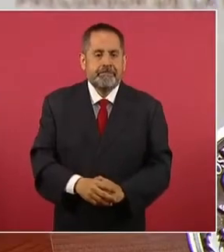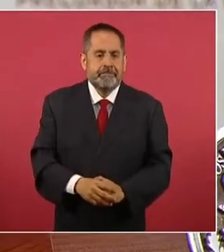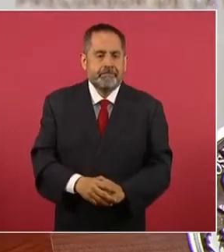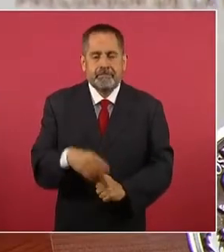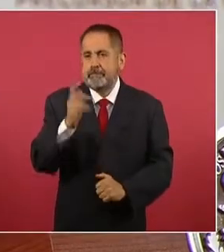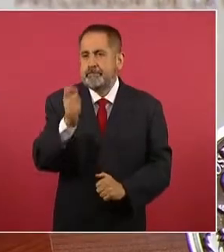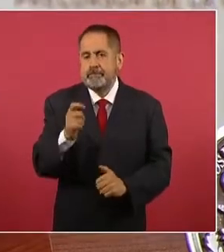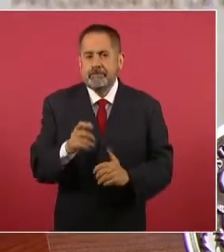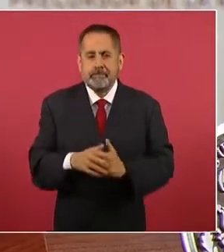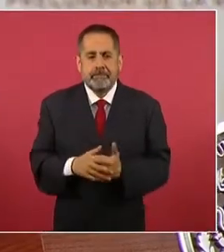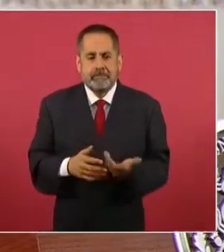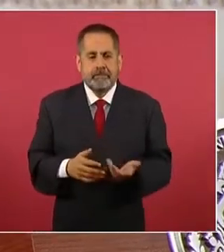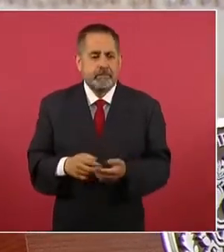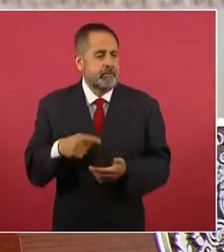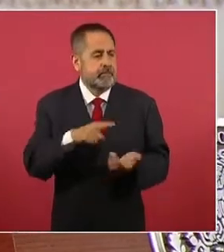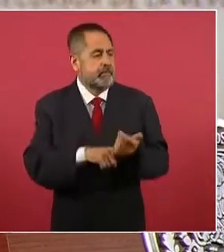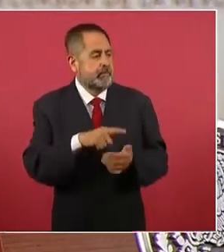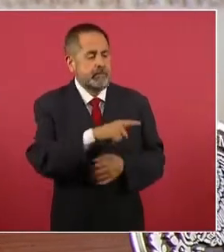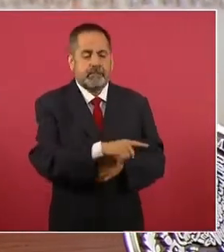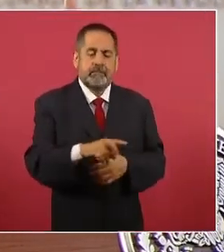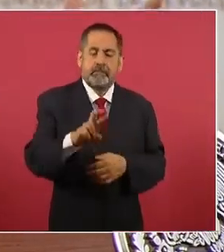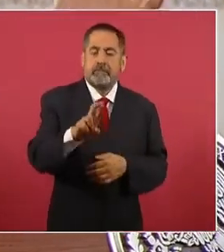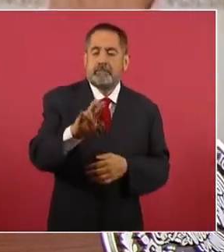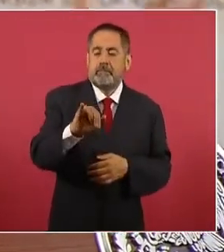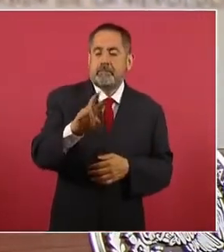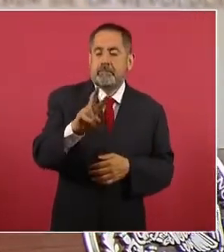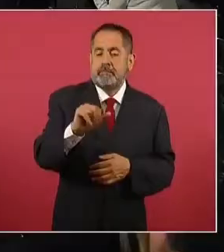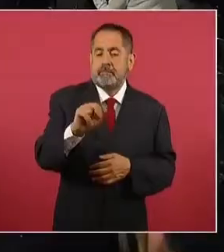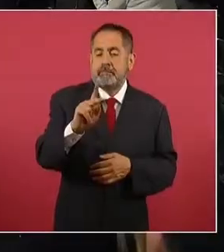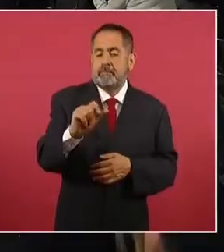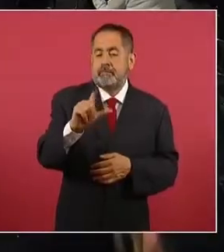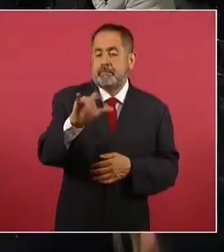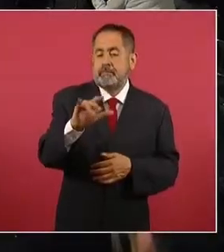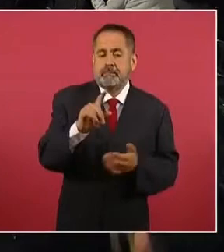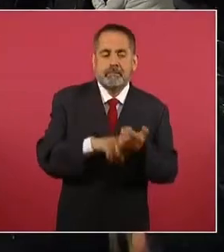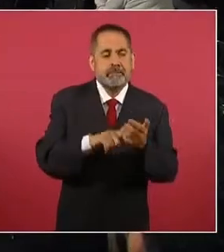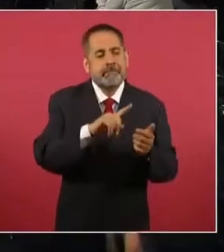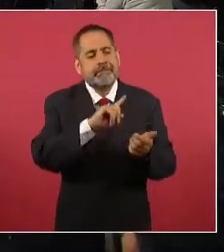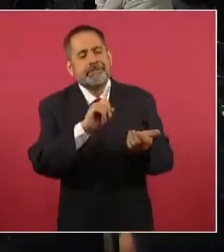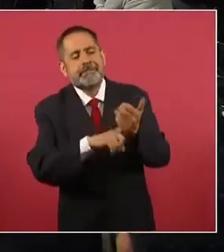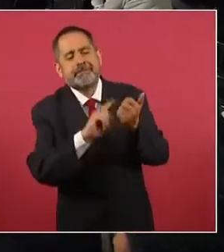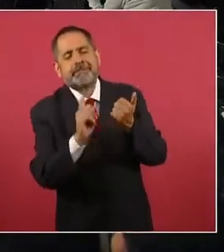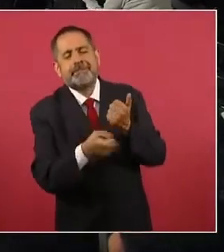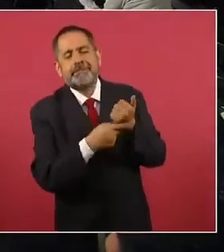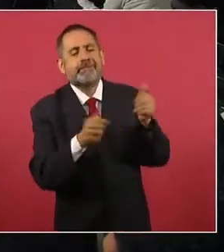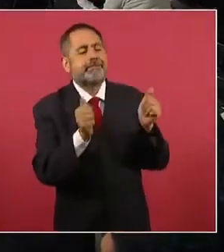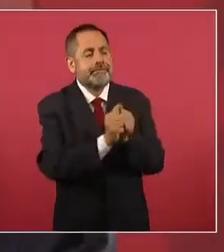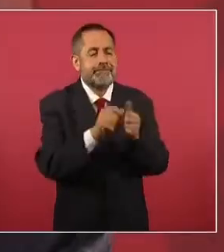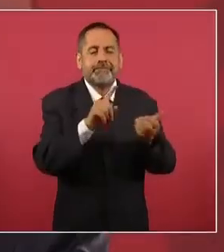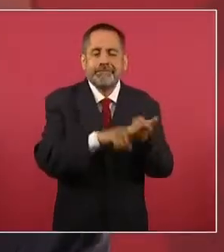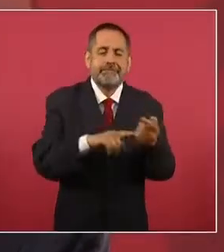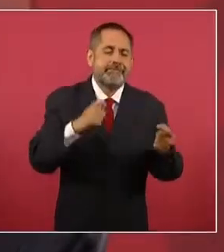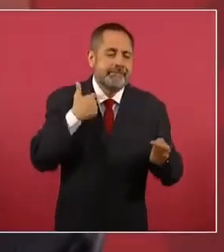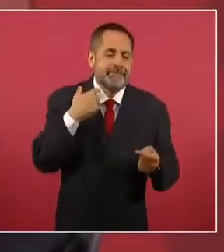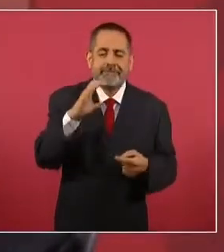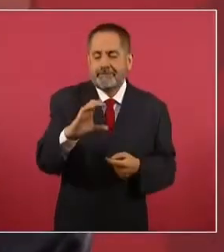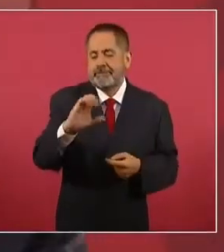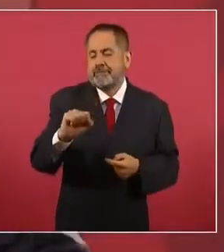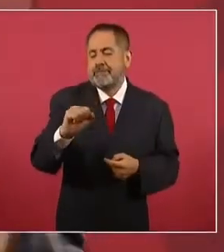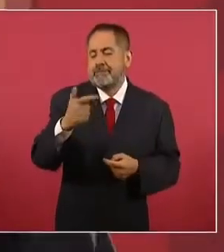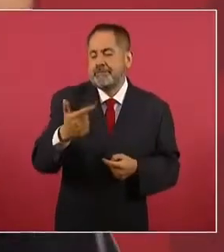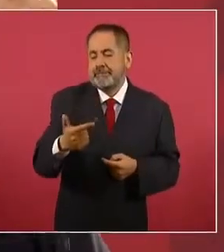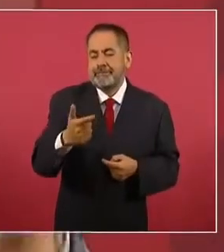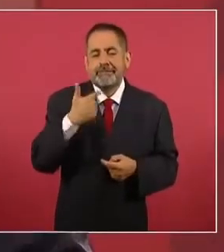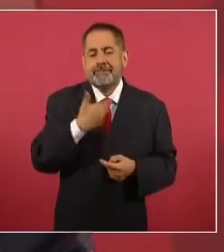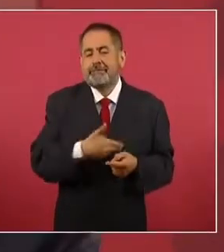Pero ¿quién es el señor Riva Palacio? Pues vocero de Salinas, de Gortari,